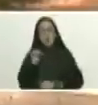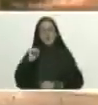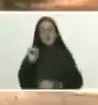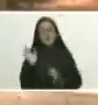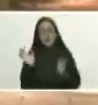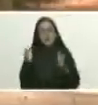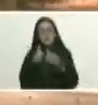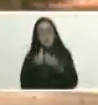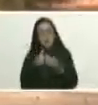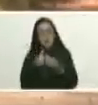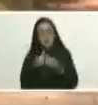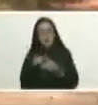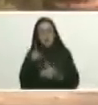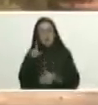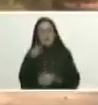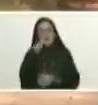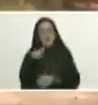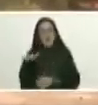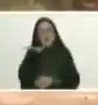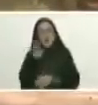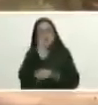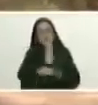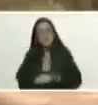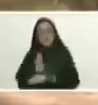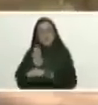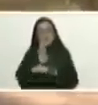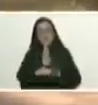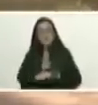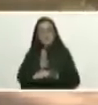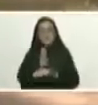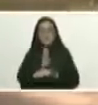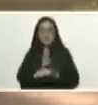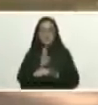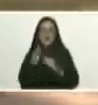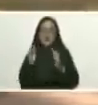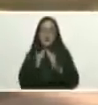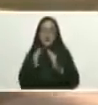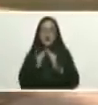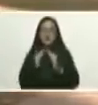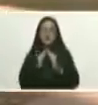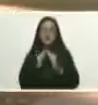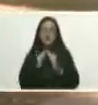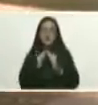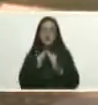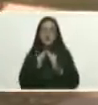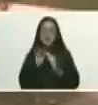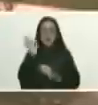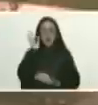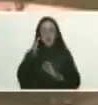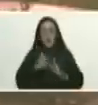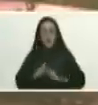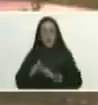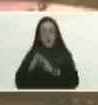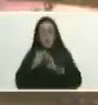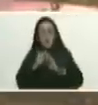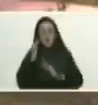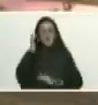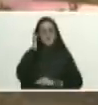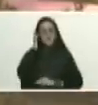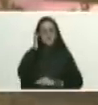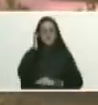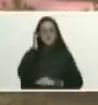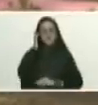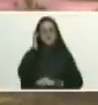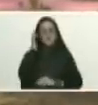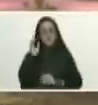y sobre todo para el poder popular lo que es la casa del Consejo Comunal de la Comuna. Pero yo quisiera, presidente,